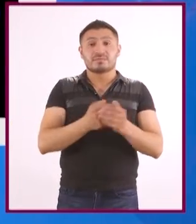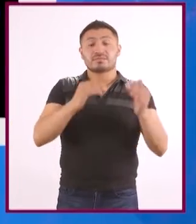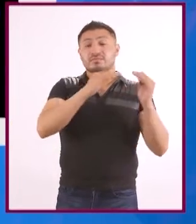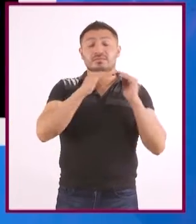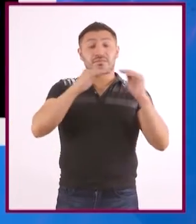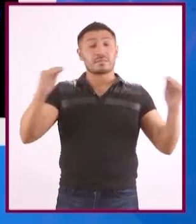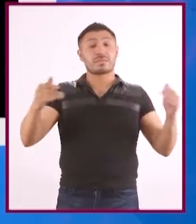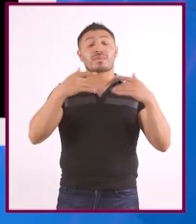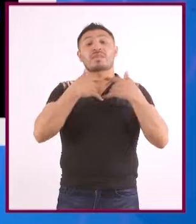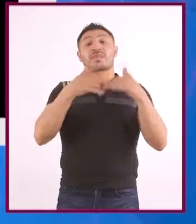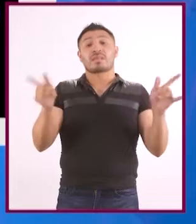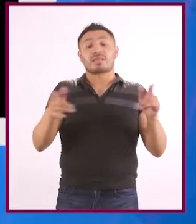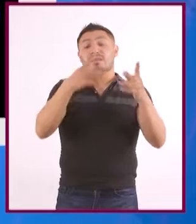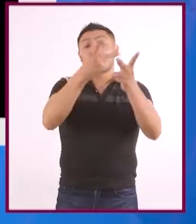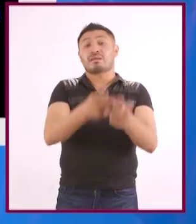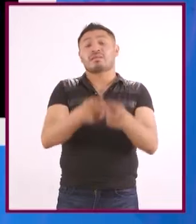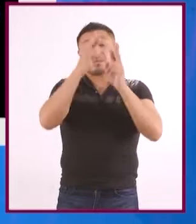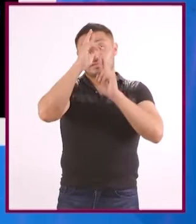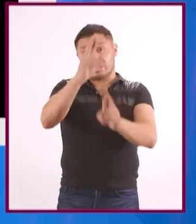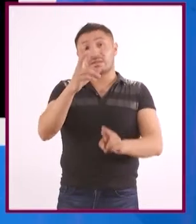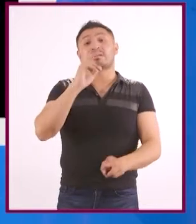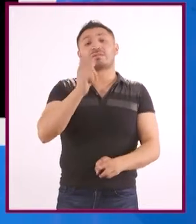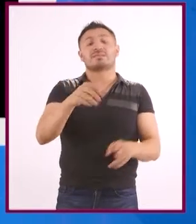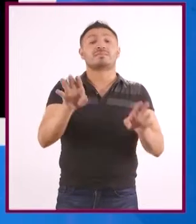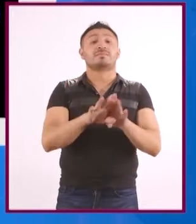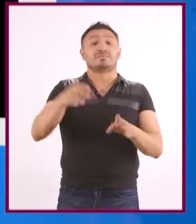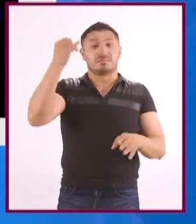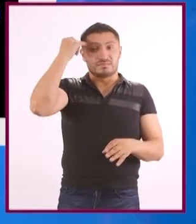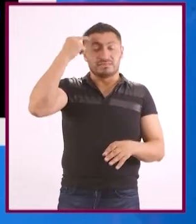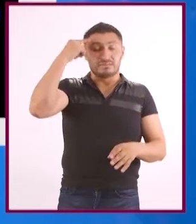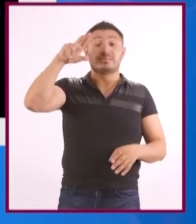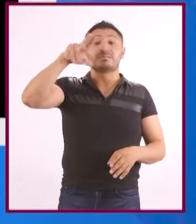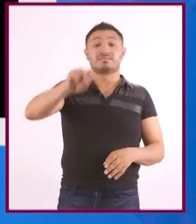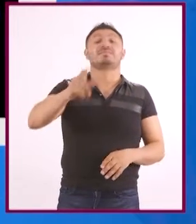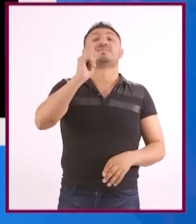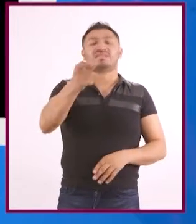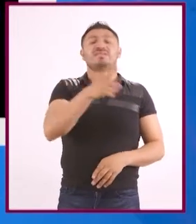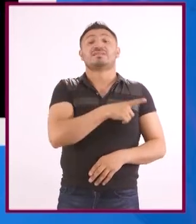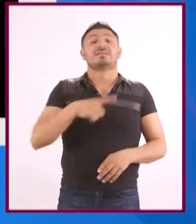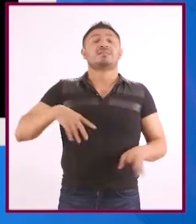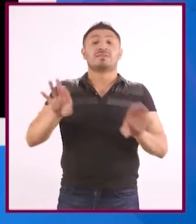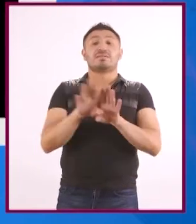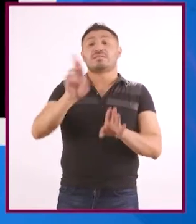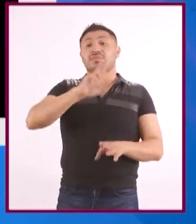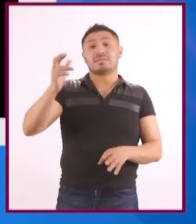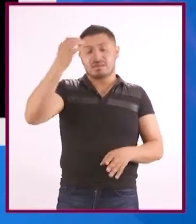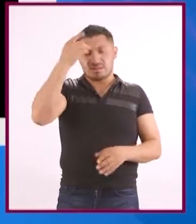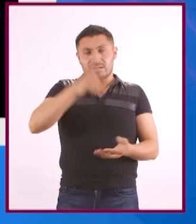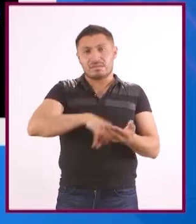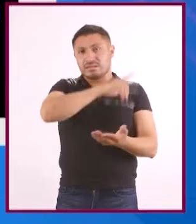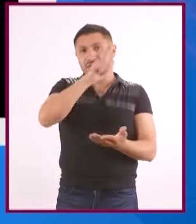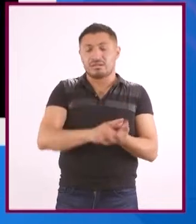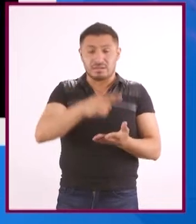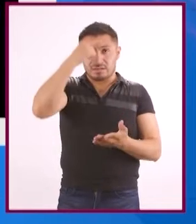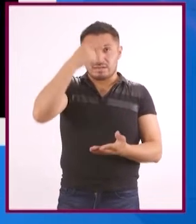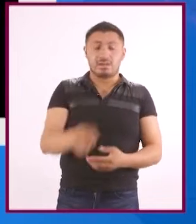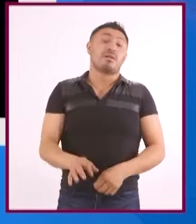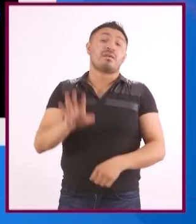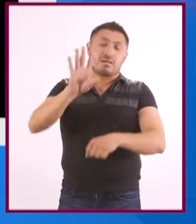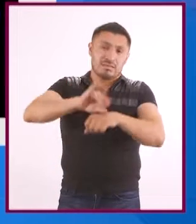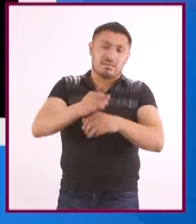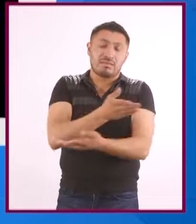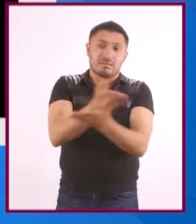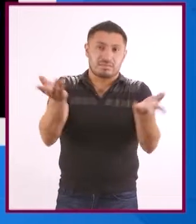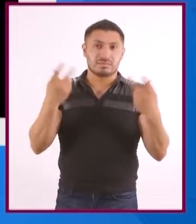democráticas, abiertas, tolerantes, pues consideremos que la objeción de conciencia tiene que ser reconocidas en las leyes, pues precisamente para permitir a